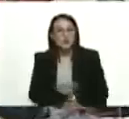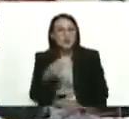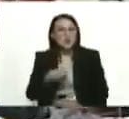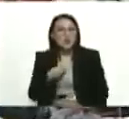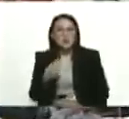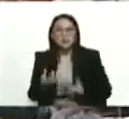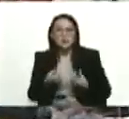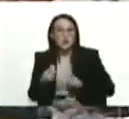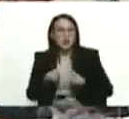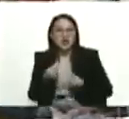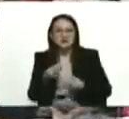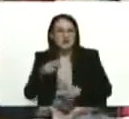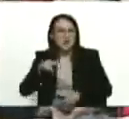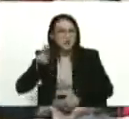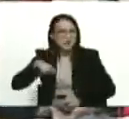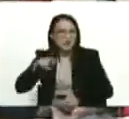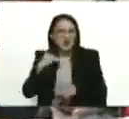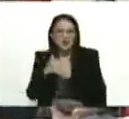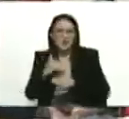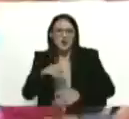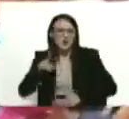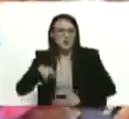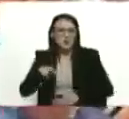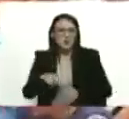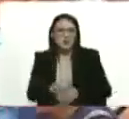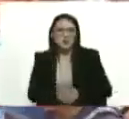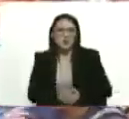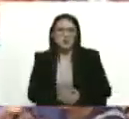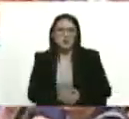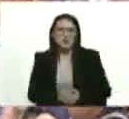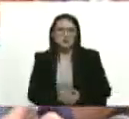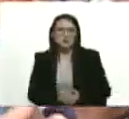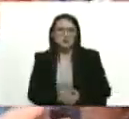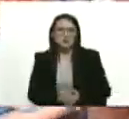esto nunca, nunca pudieron hacerlo. Pero bueno,